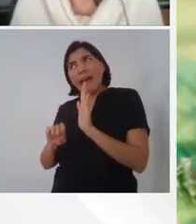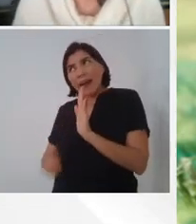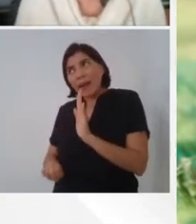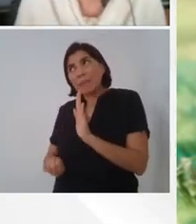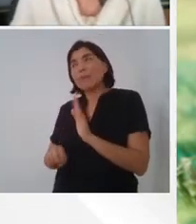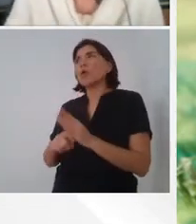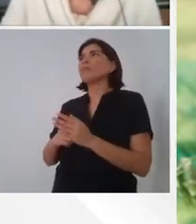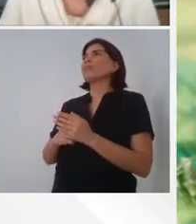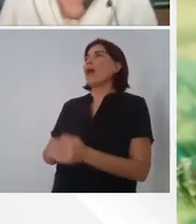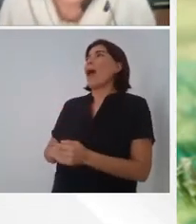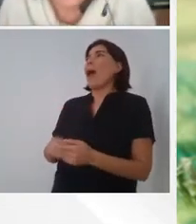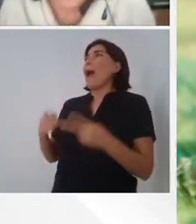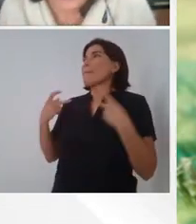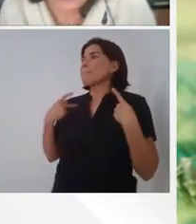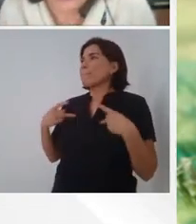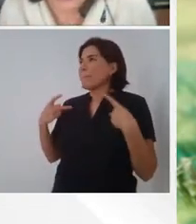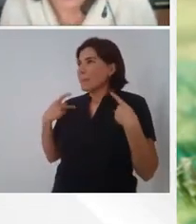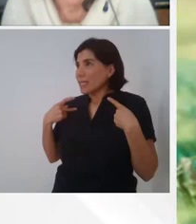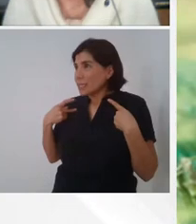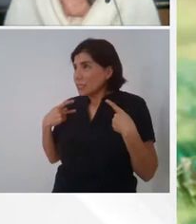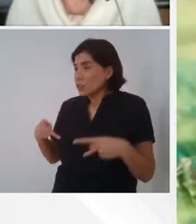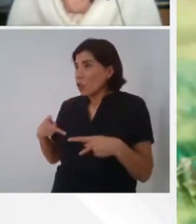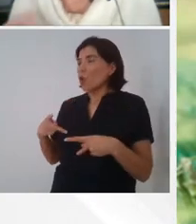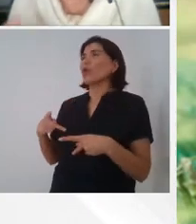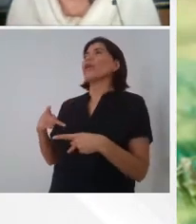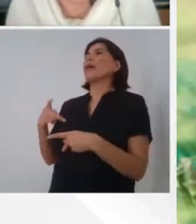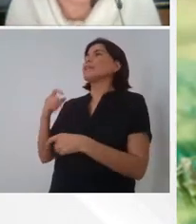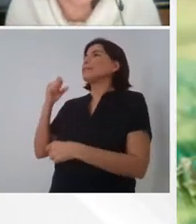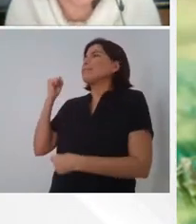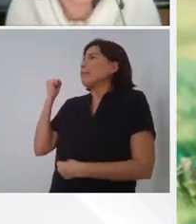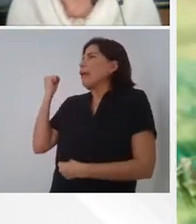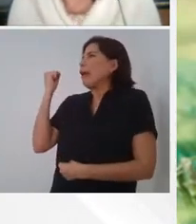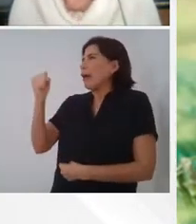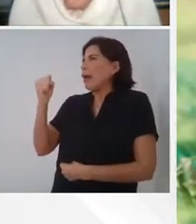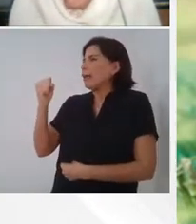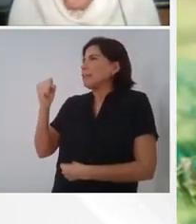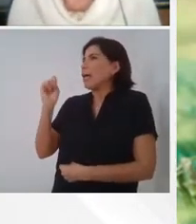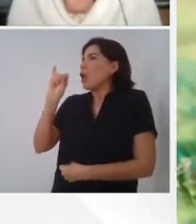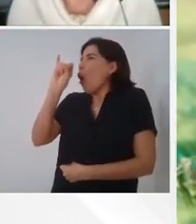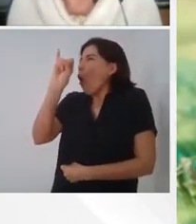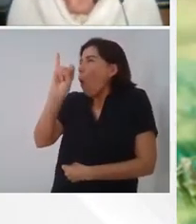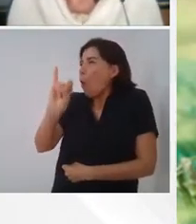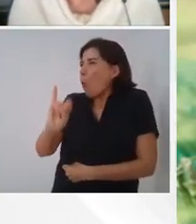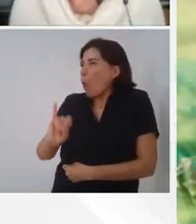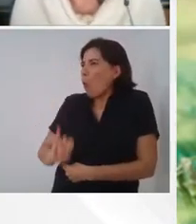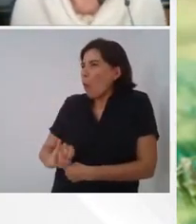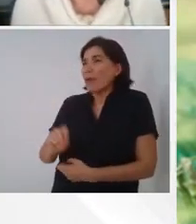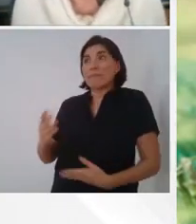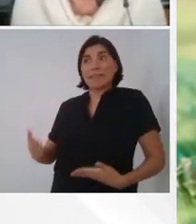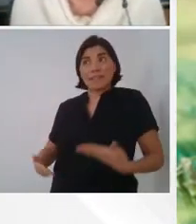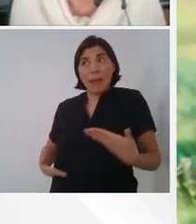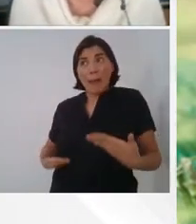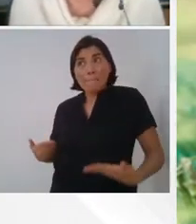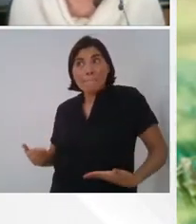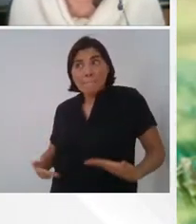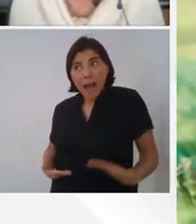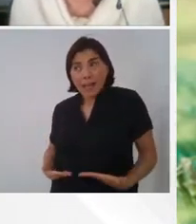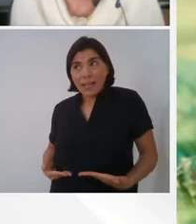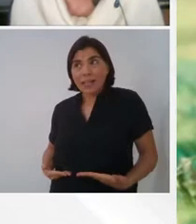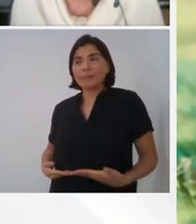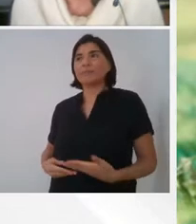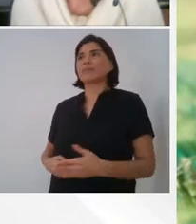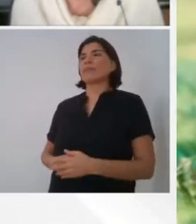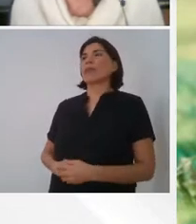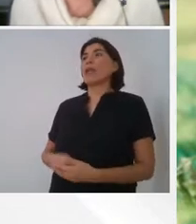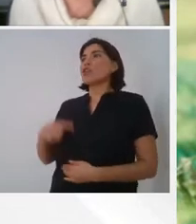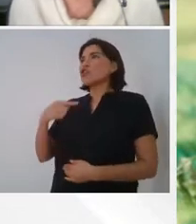jueves es un día maravilloso. Voy a pasearme hasta la viña. Si los cazadores no tuvieran un día fijo para ir a